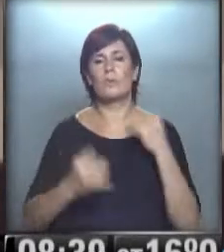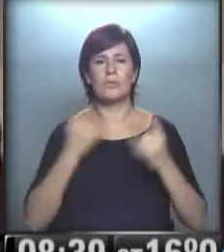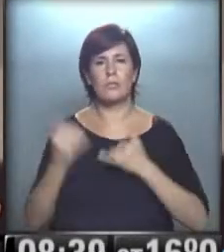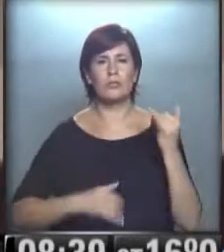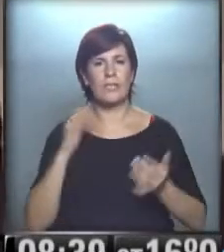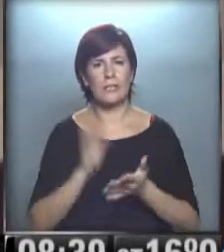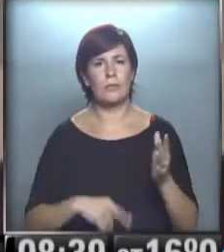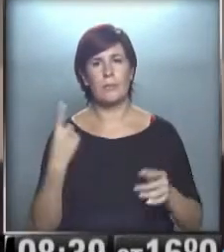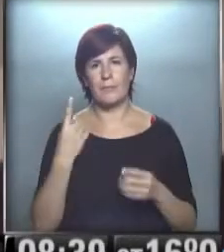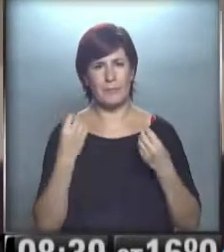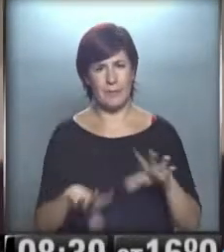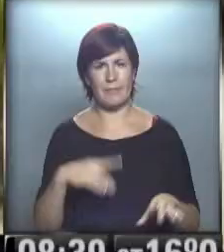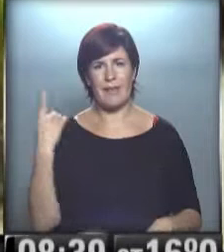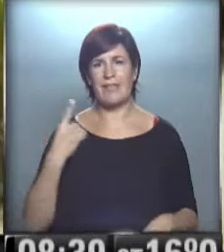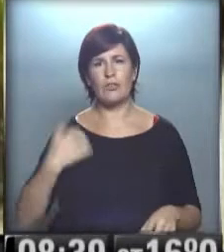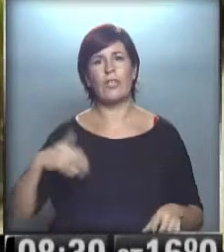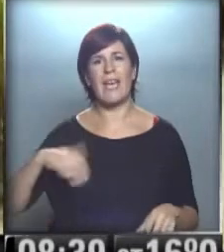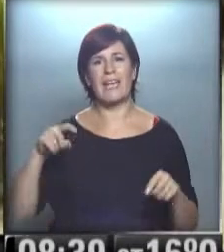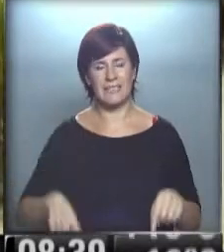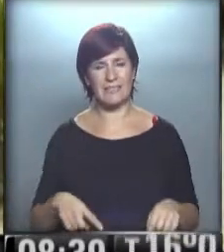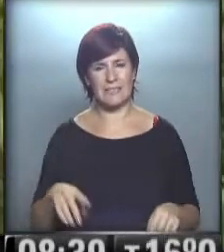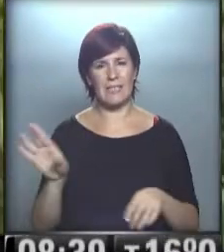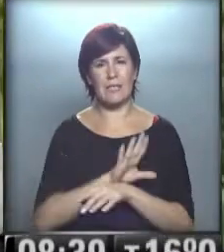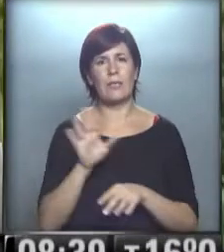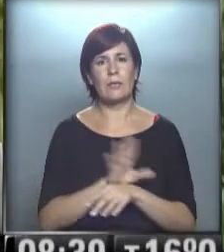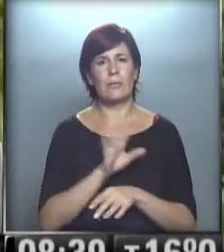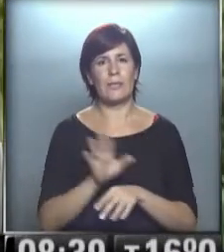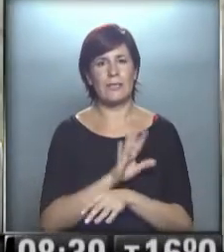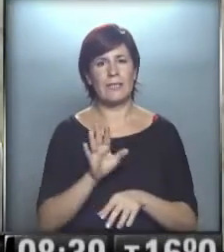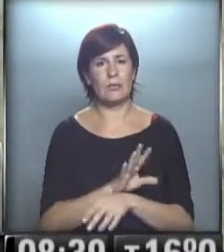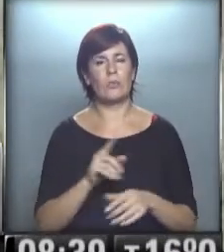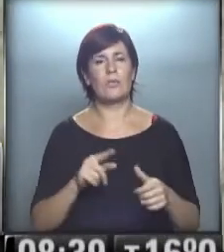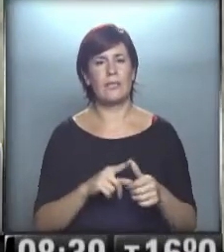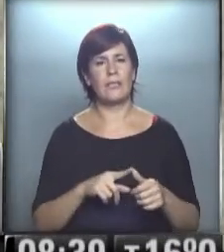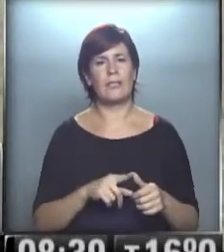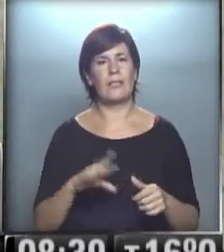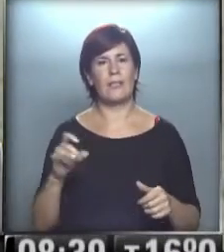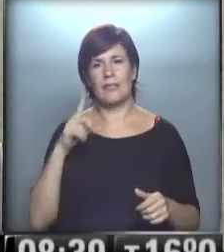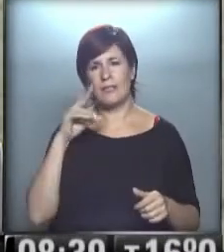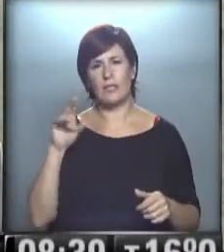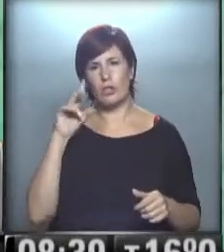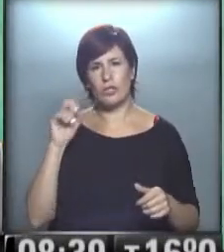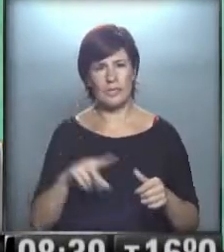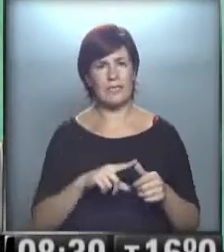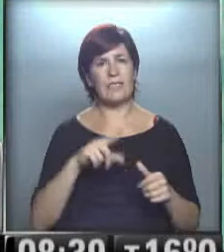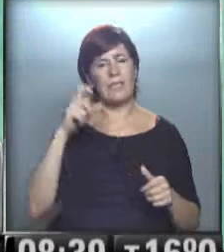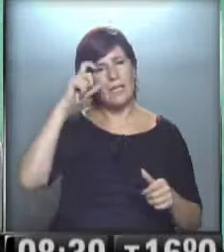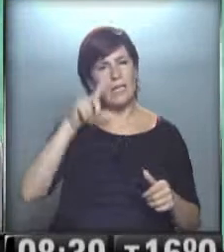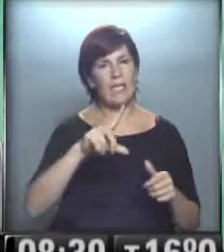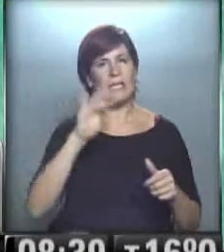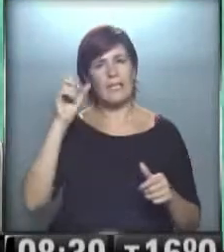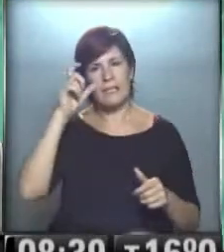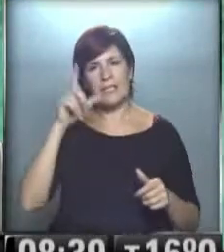está acompañada por su director aquí en la Argentina. Estamos hablando de la película de Alain Giraudy, quien vino a presentarnos El desconocido del lago. Una historia fascinante